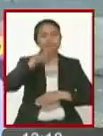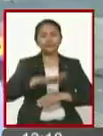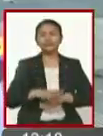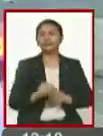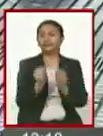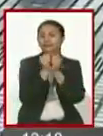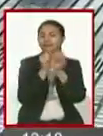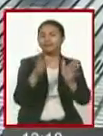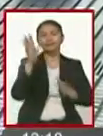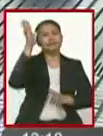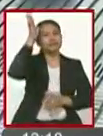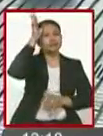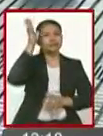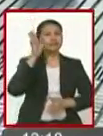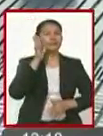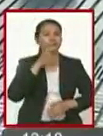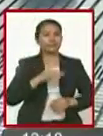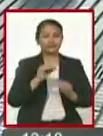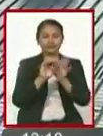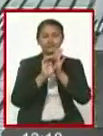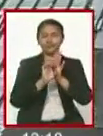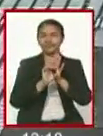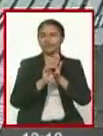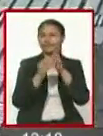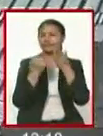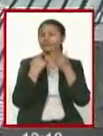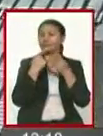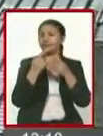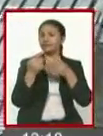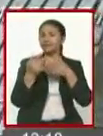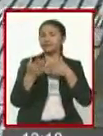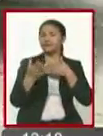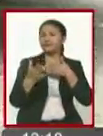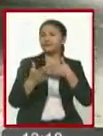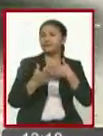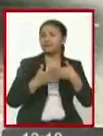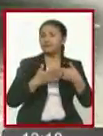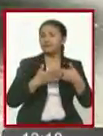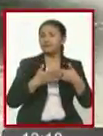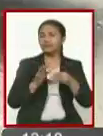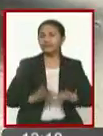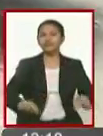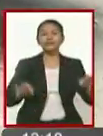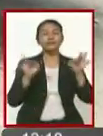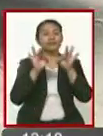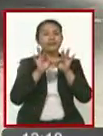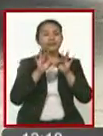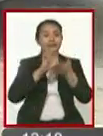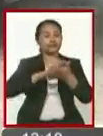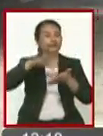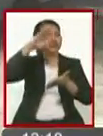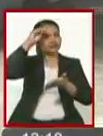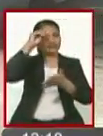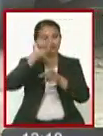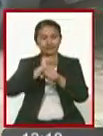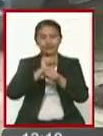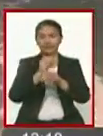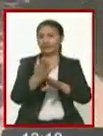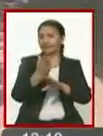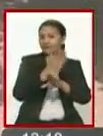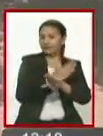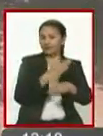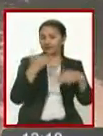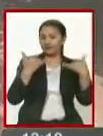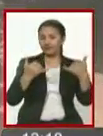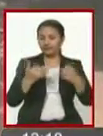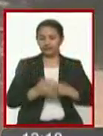sin sus padres por ejemplo hay hay unos que te dice te importan los niños que aprenden a trabajar antes que a